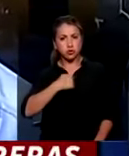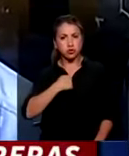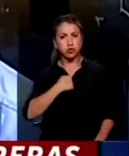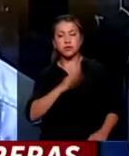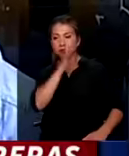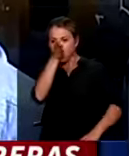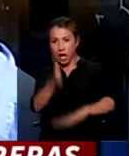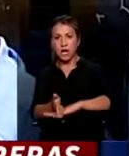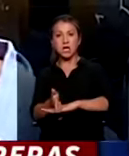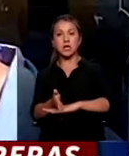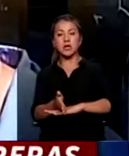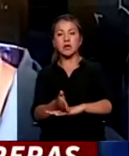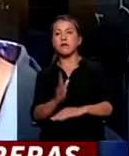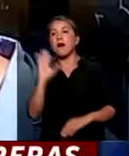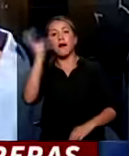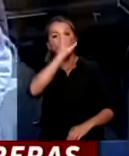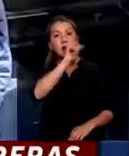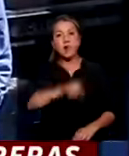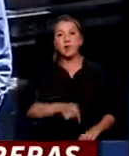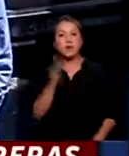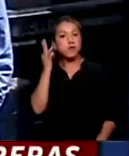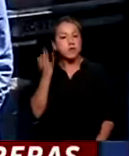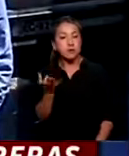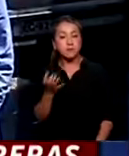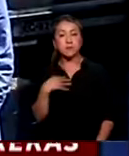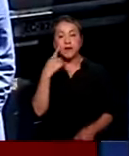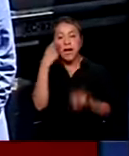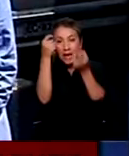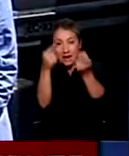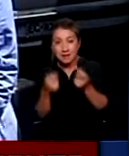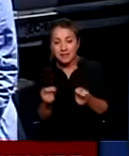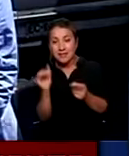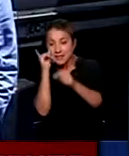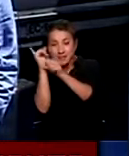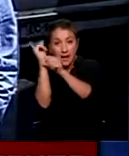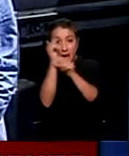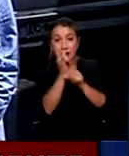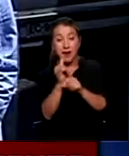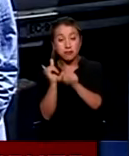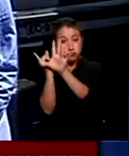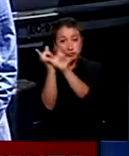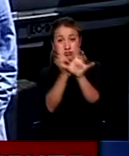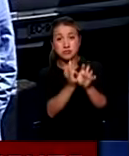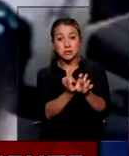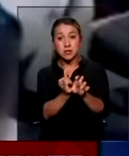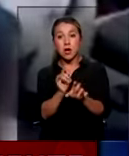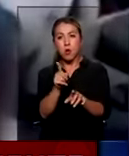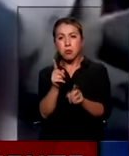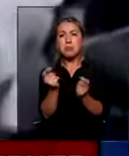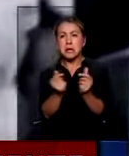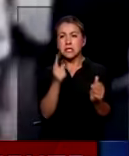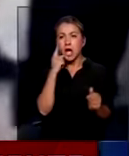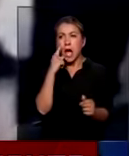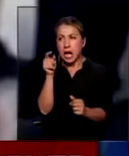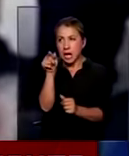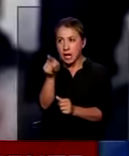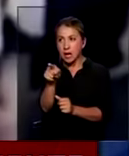ir, voy a salir en busca de esta señora. Al revisar las cámaras de seguridad de la tienda, Alfredo logró identificar a la